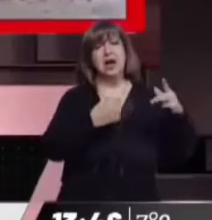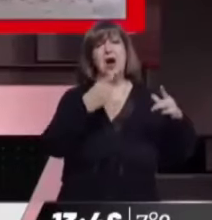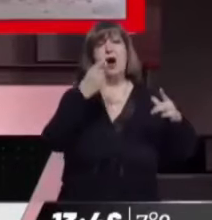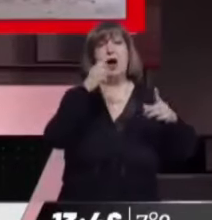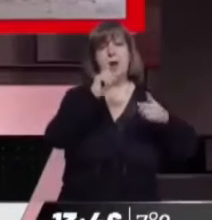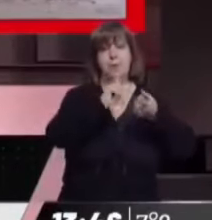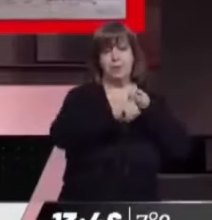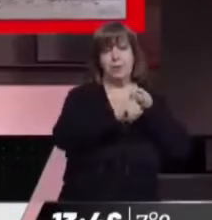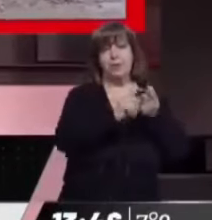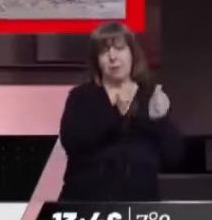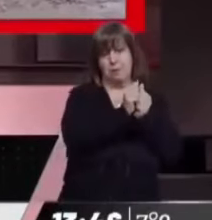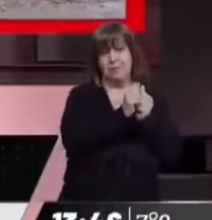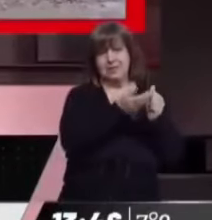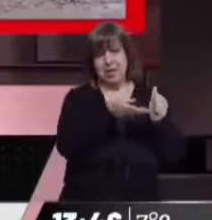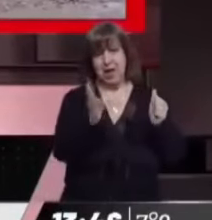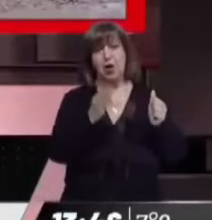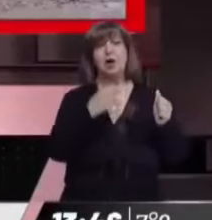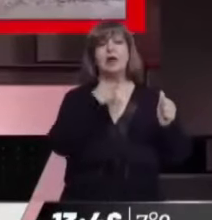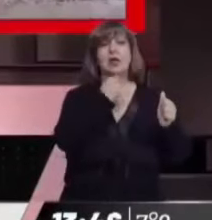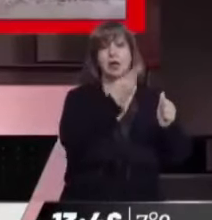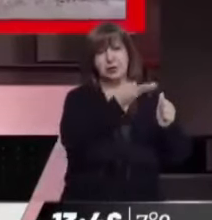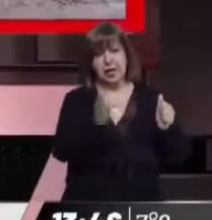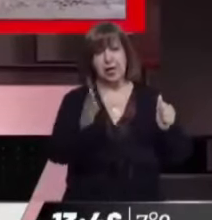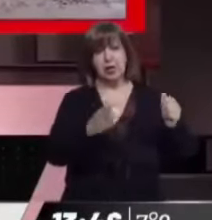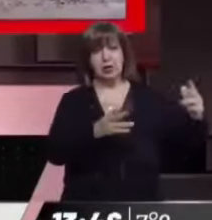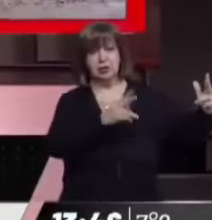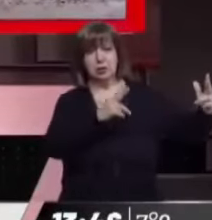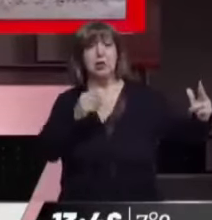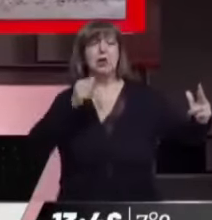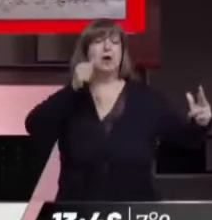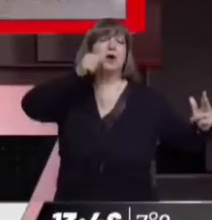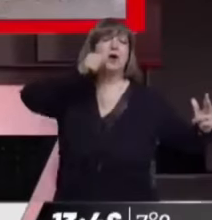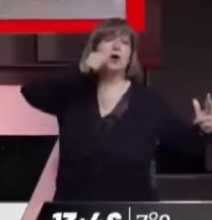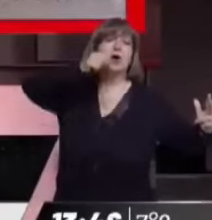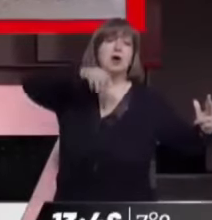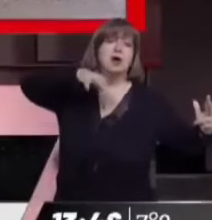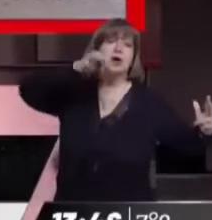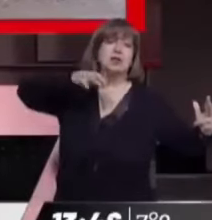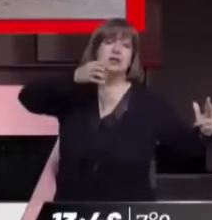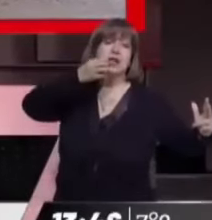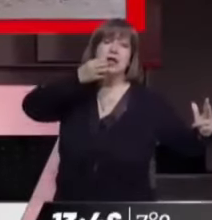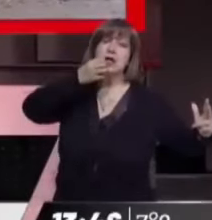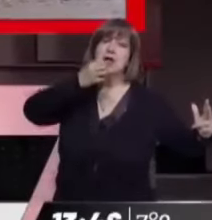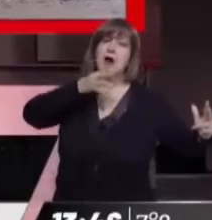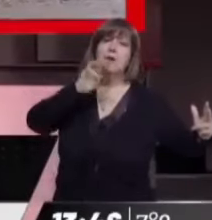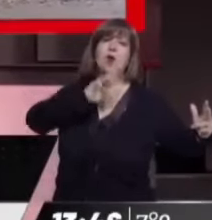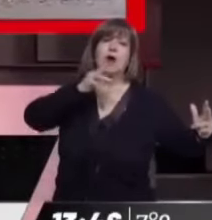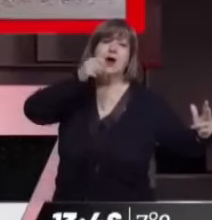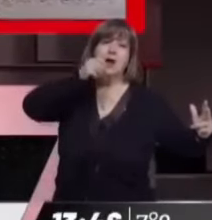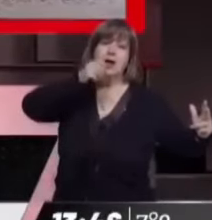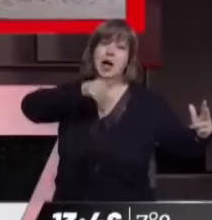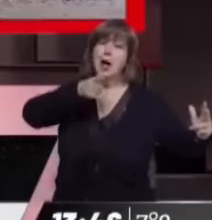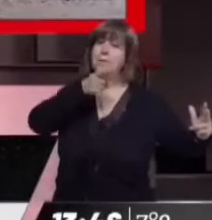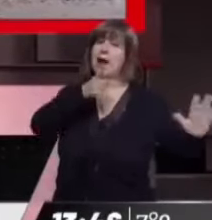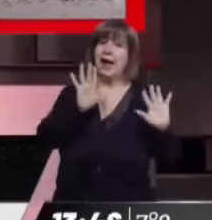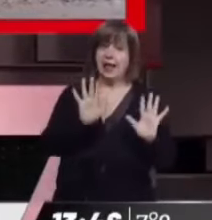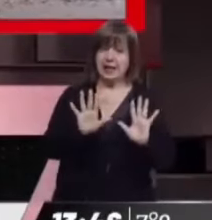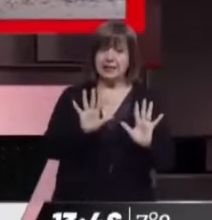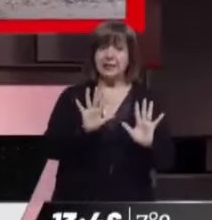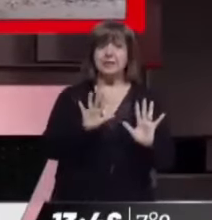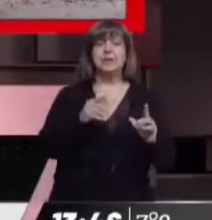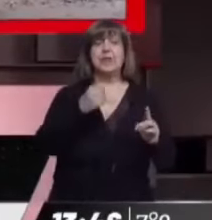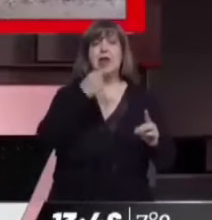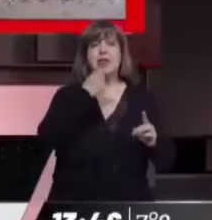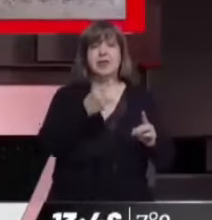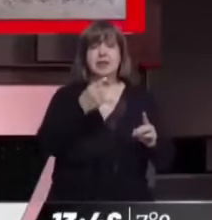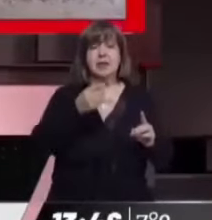que hacía referencia que sus padres son víctimas permanentes de esta situación, que él se le mete a la casa,